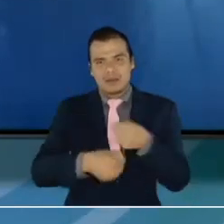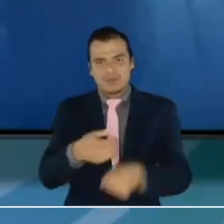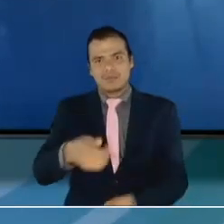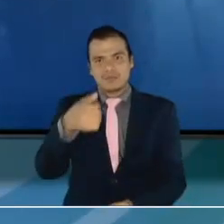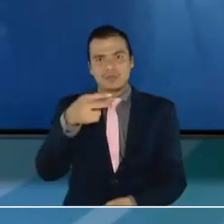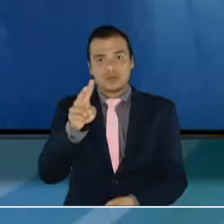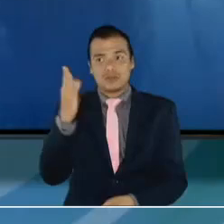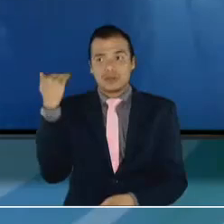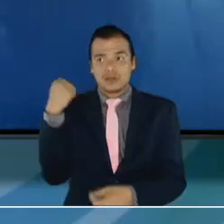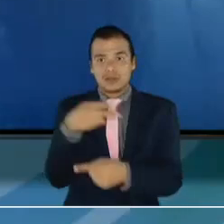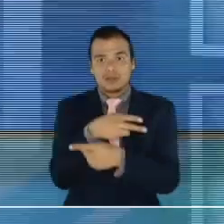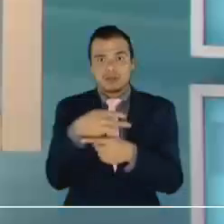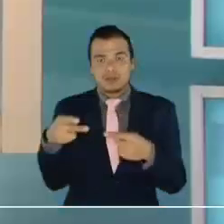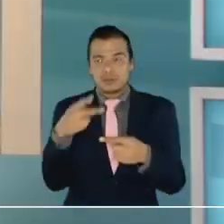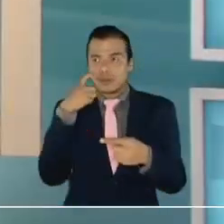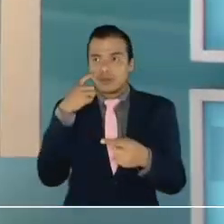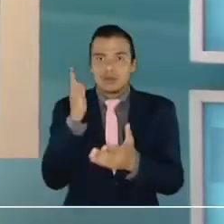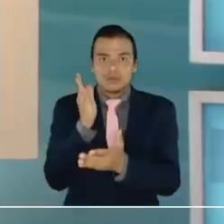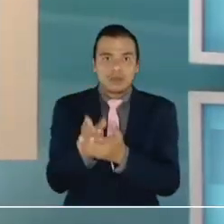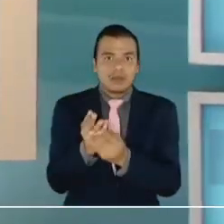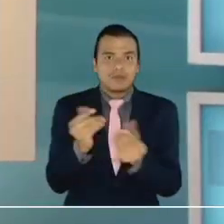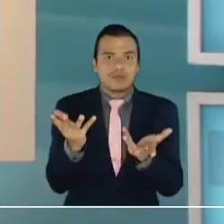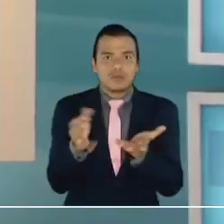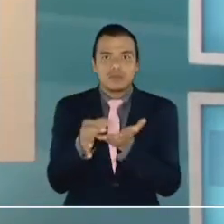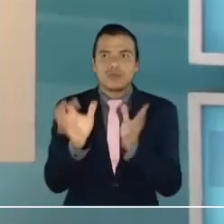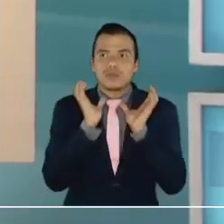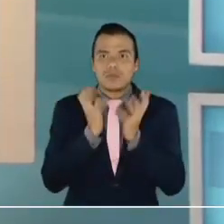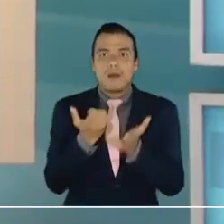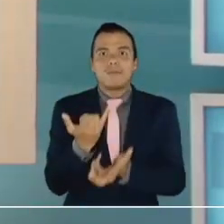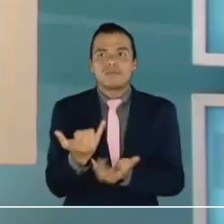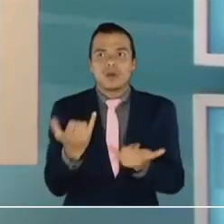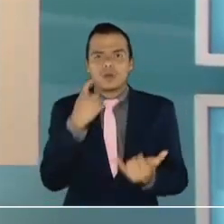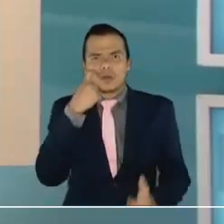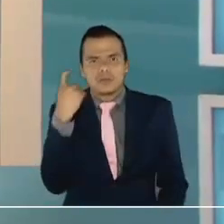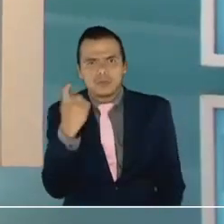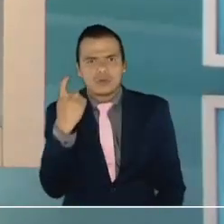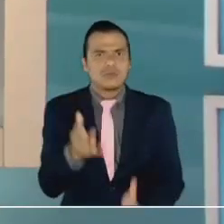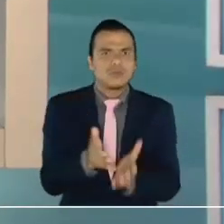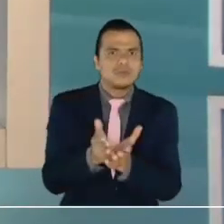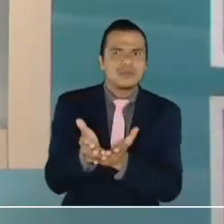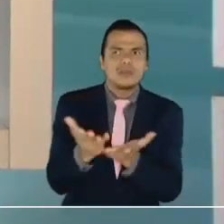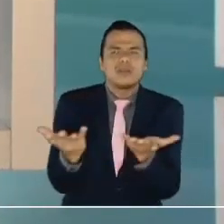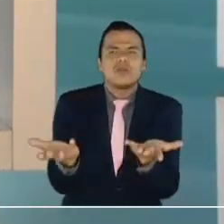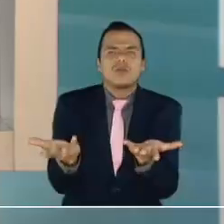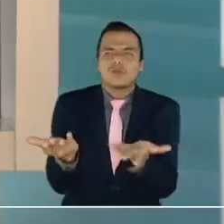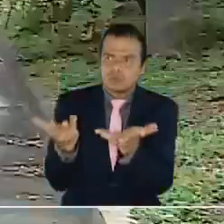casa en Villa Gorgona. Miguel Ángel Palta, buenas tardes. ¿Cómo sigue la búsqueda de la niña? Adelante.